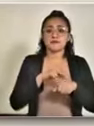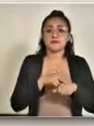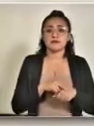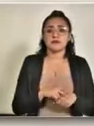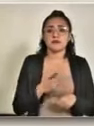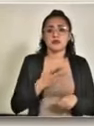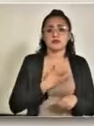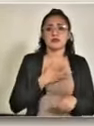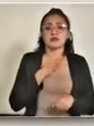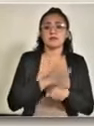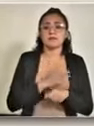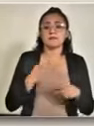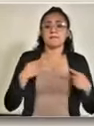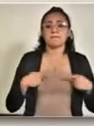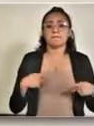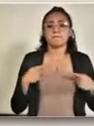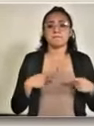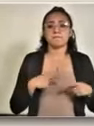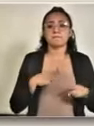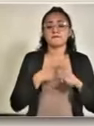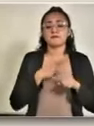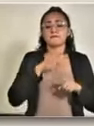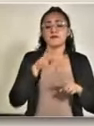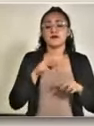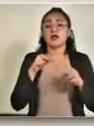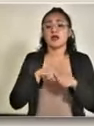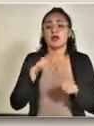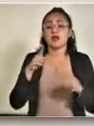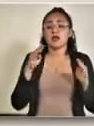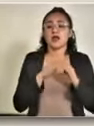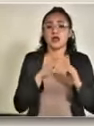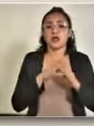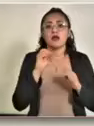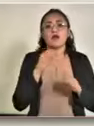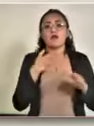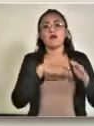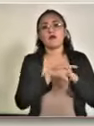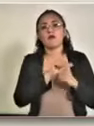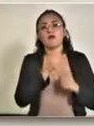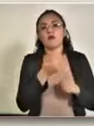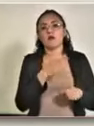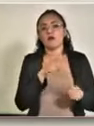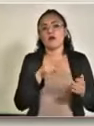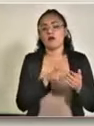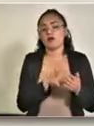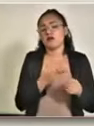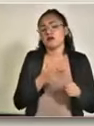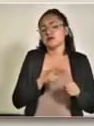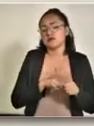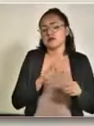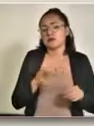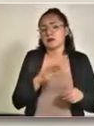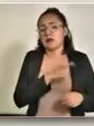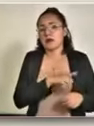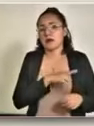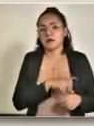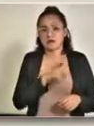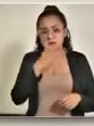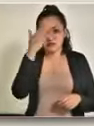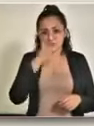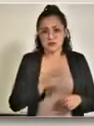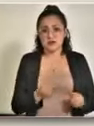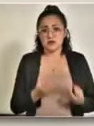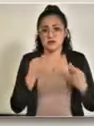Hemos tenido reportes de personas que mueren en sus casas o en consultorios. Quiero preguntarle si tienen ustedes algún dato de cuántas